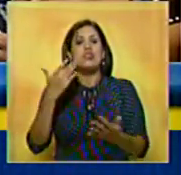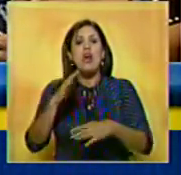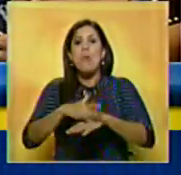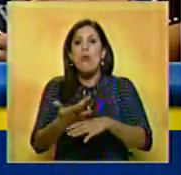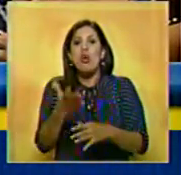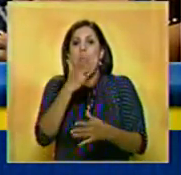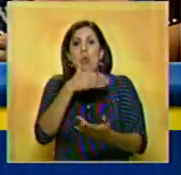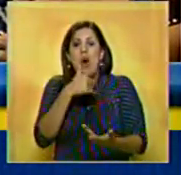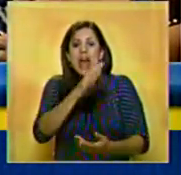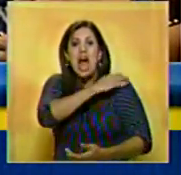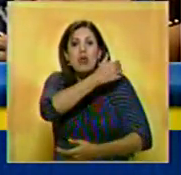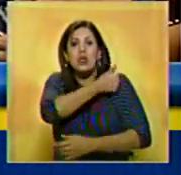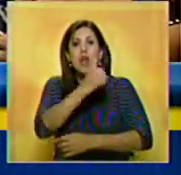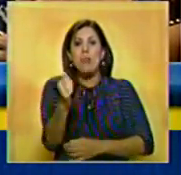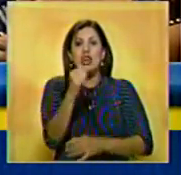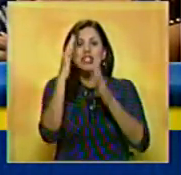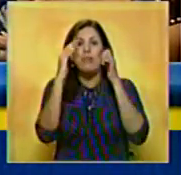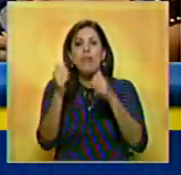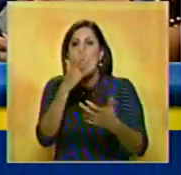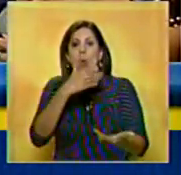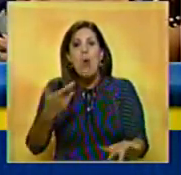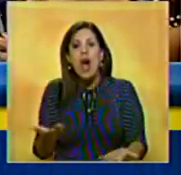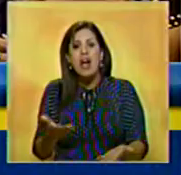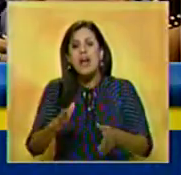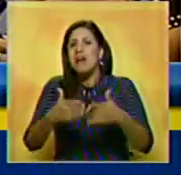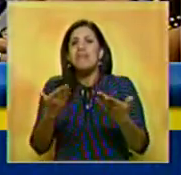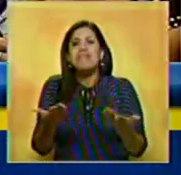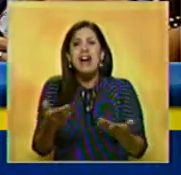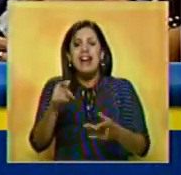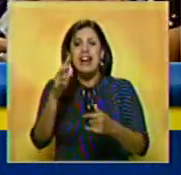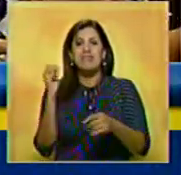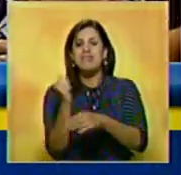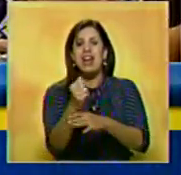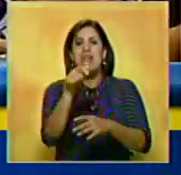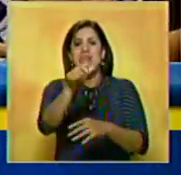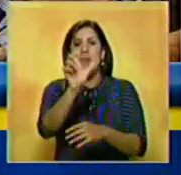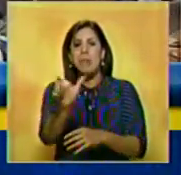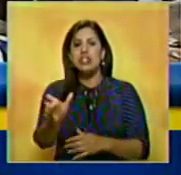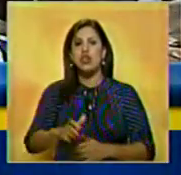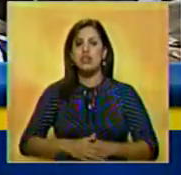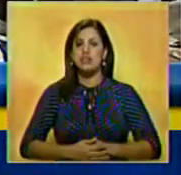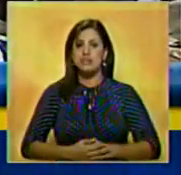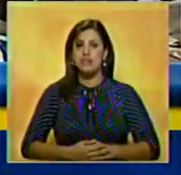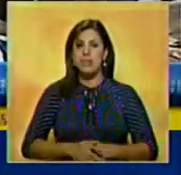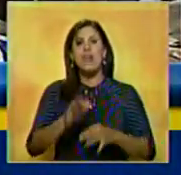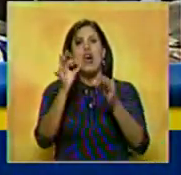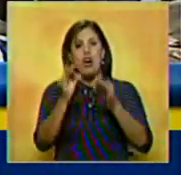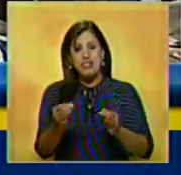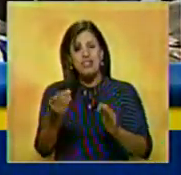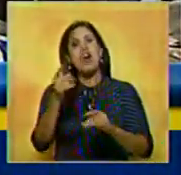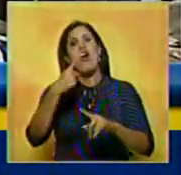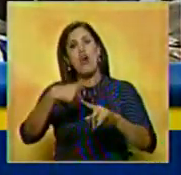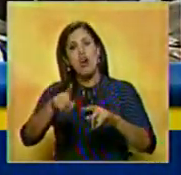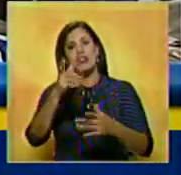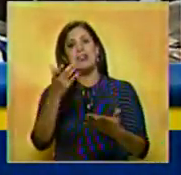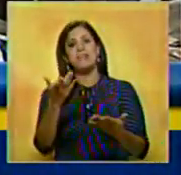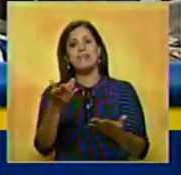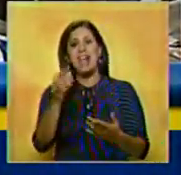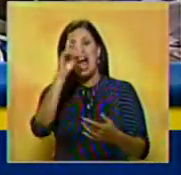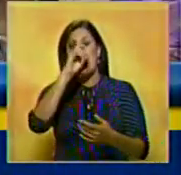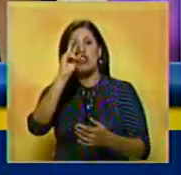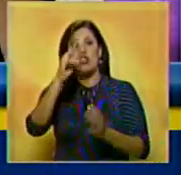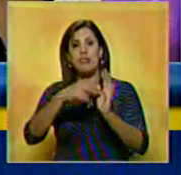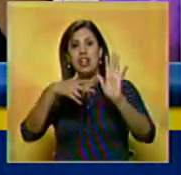porque no hay autoridad competente para combatir con esto que hay, pues. Extraoficialmente se conoció que en el